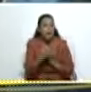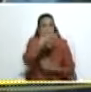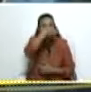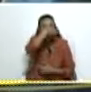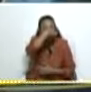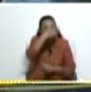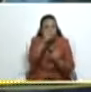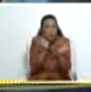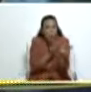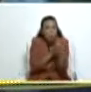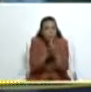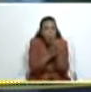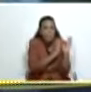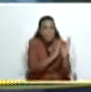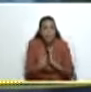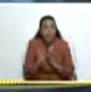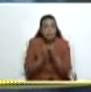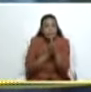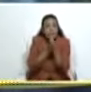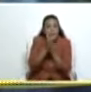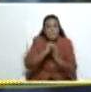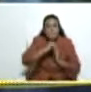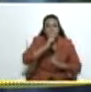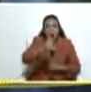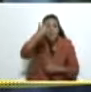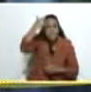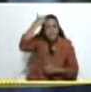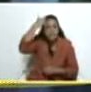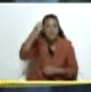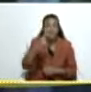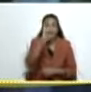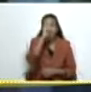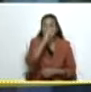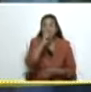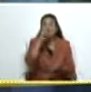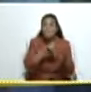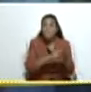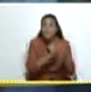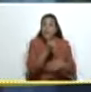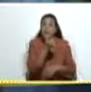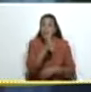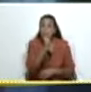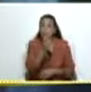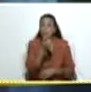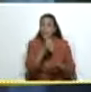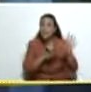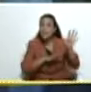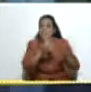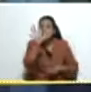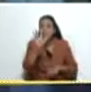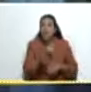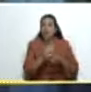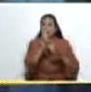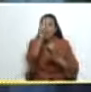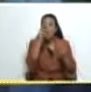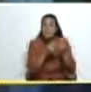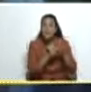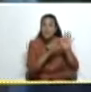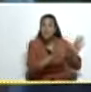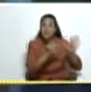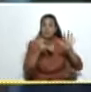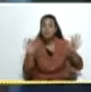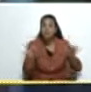conspiración constante. Desde el año 2014, 2015, en el 2018 intentaron asesinarlo a